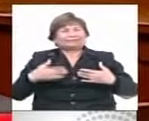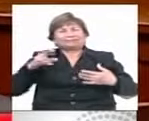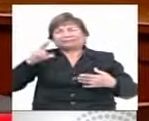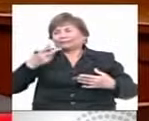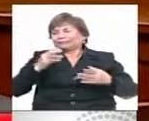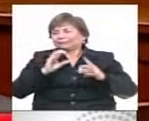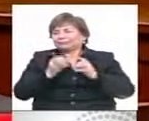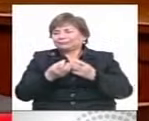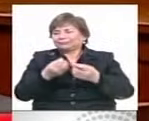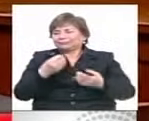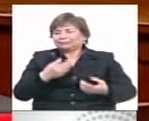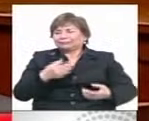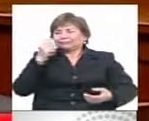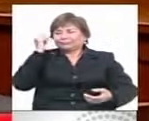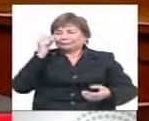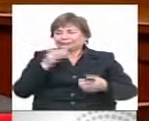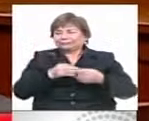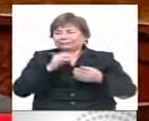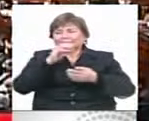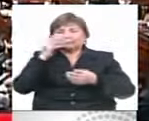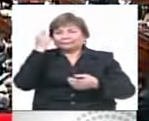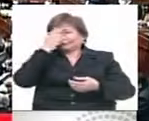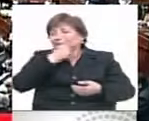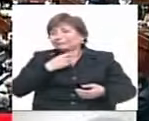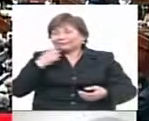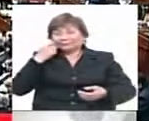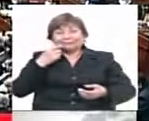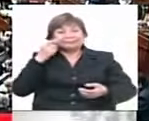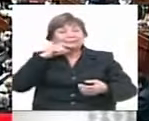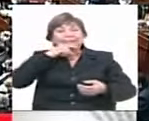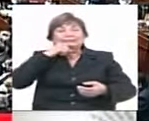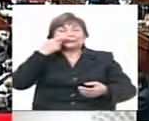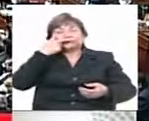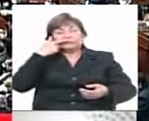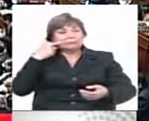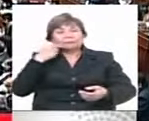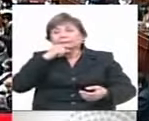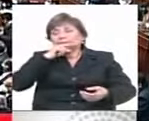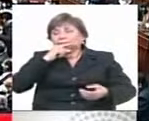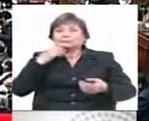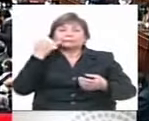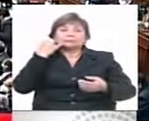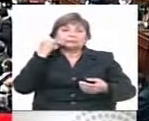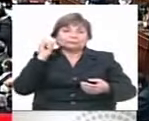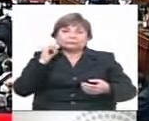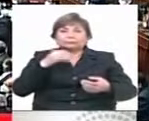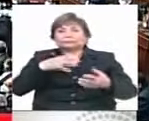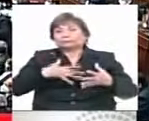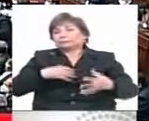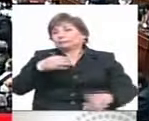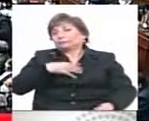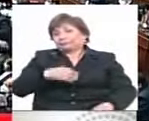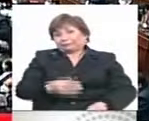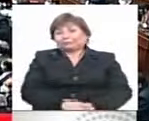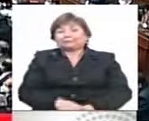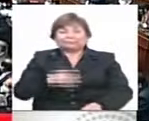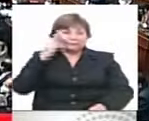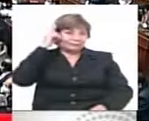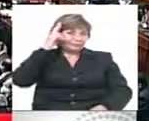clase por etnia, género, orientación sexual, idioma o edad. Por